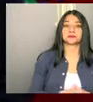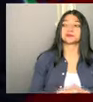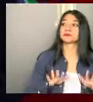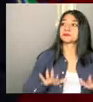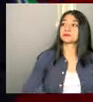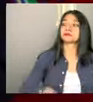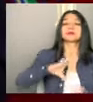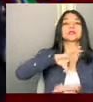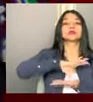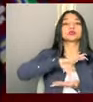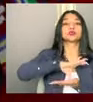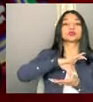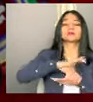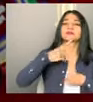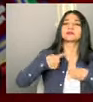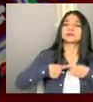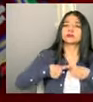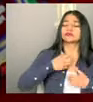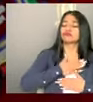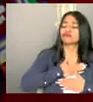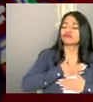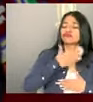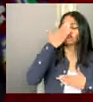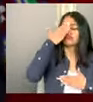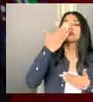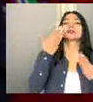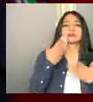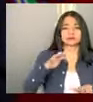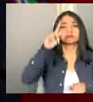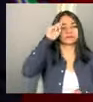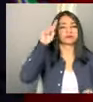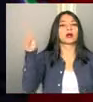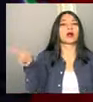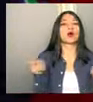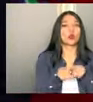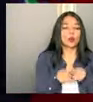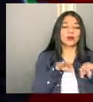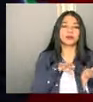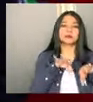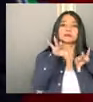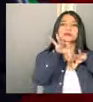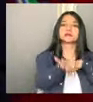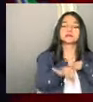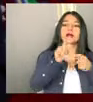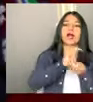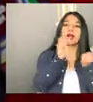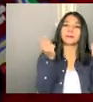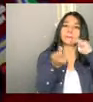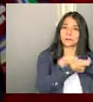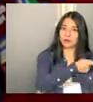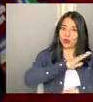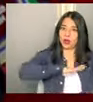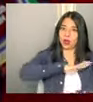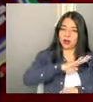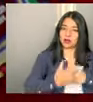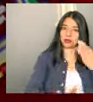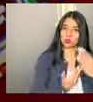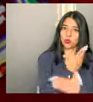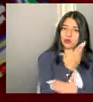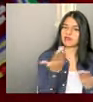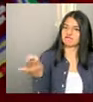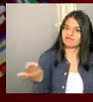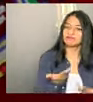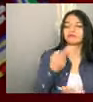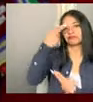ciudad noble, hidalga, hemos acordado hacer una transición como corresponde a quiteñas